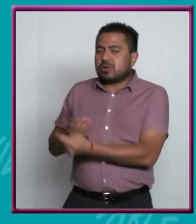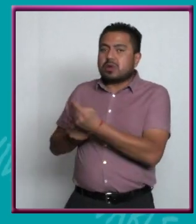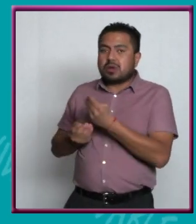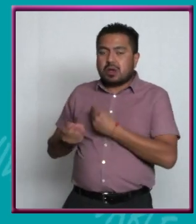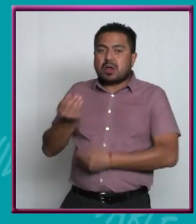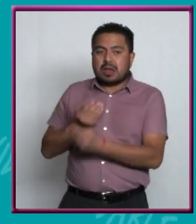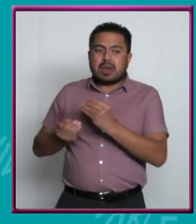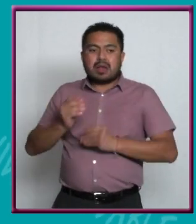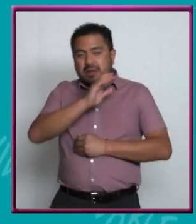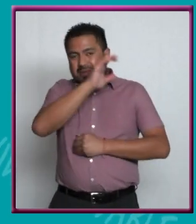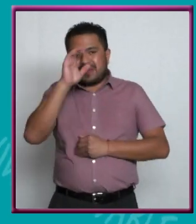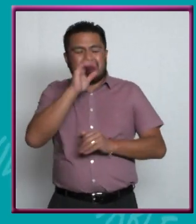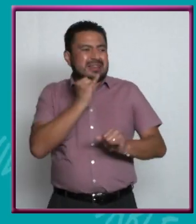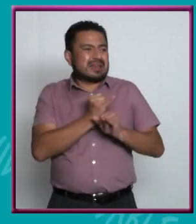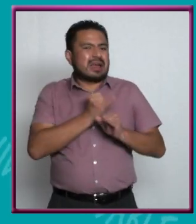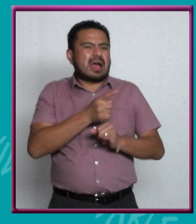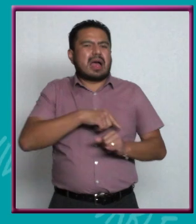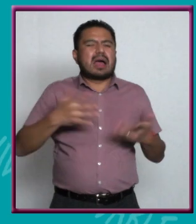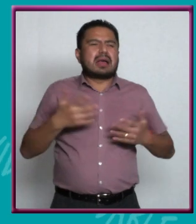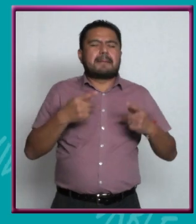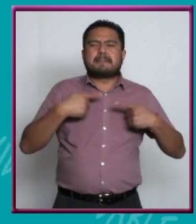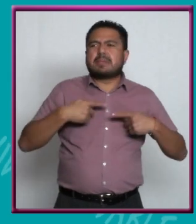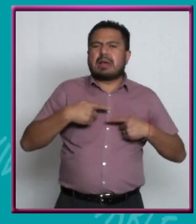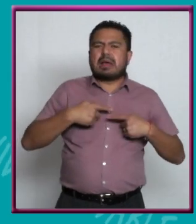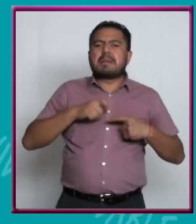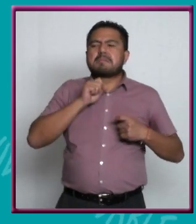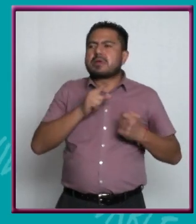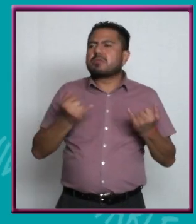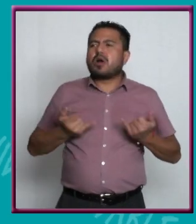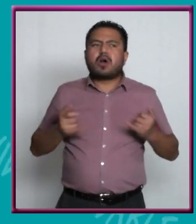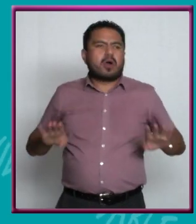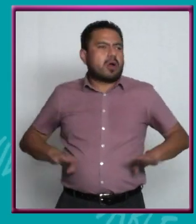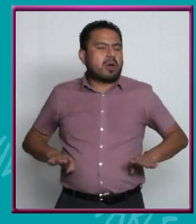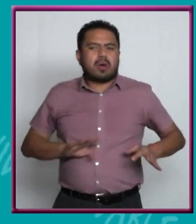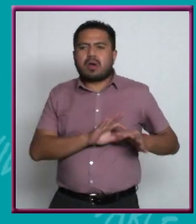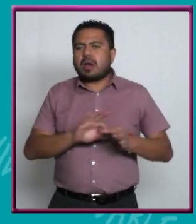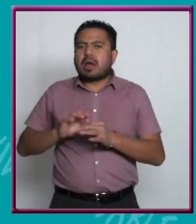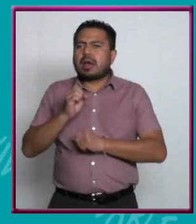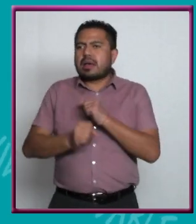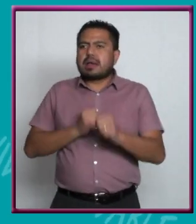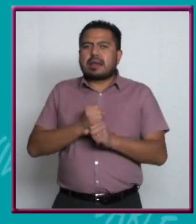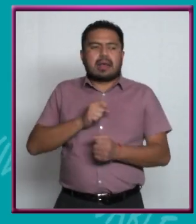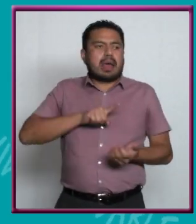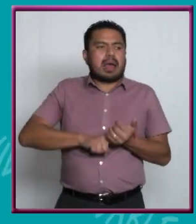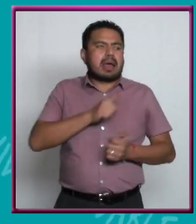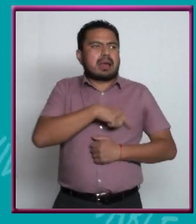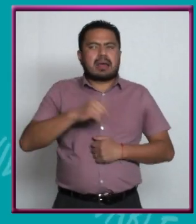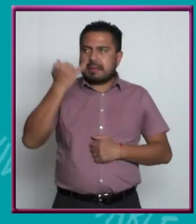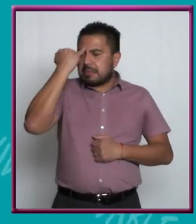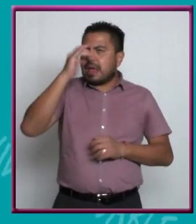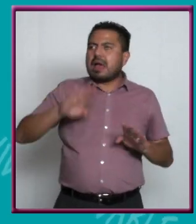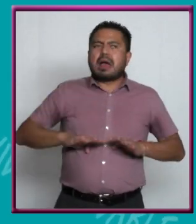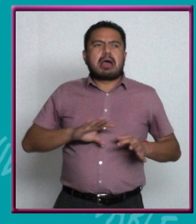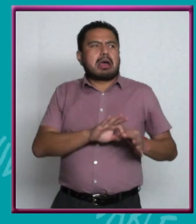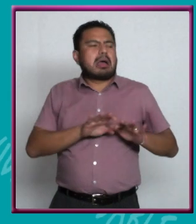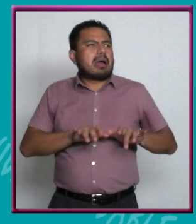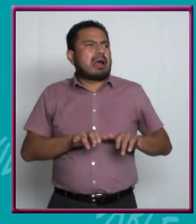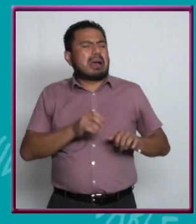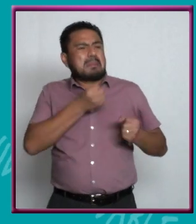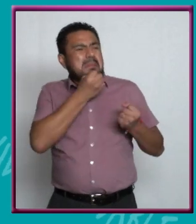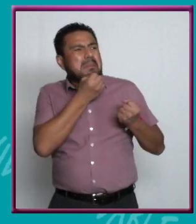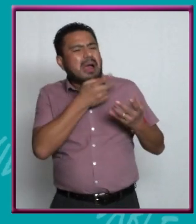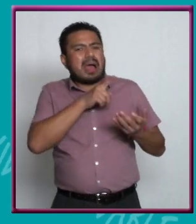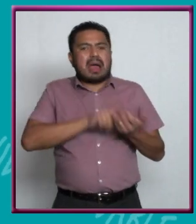sexuales. En su modalidad virtual se hacen pasar por personas de su misma edad. Alguien podría creer que está sexteando con una